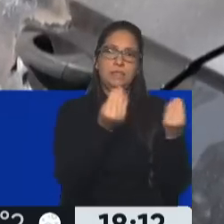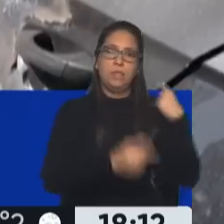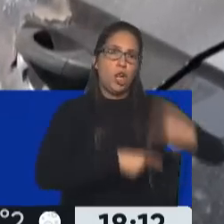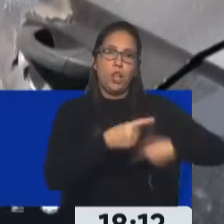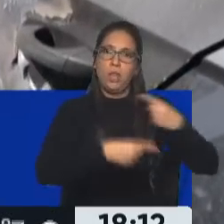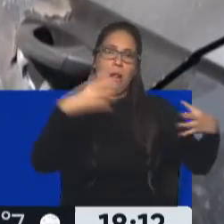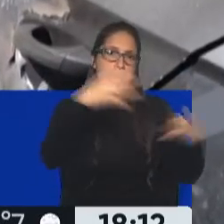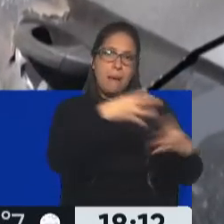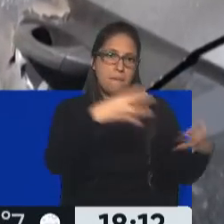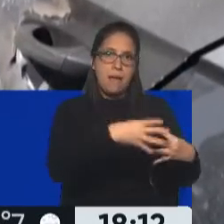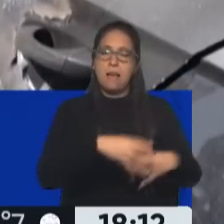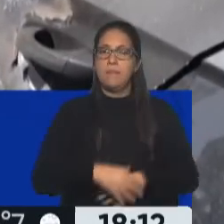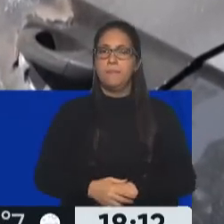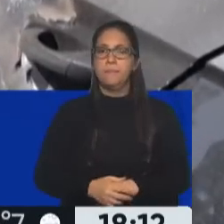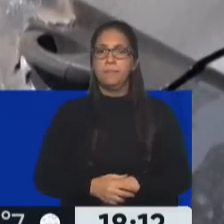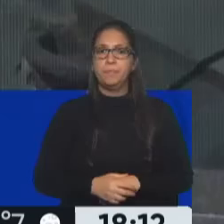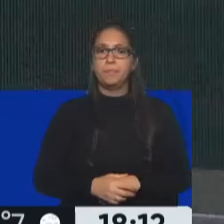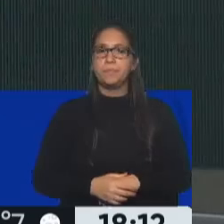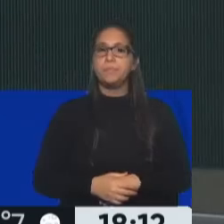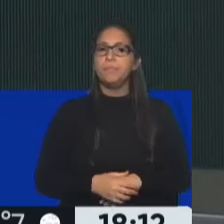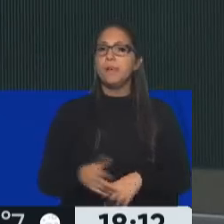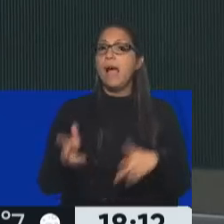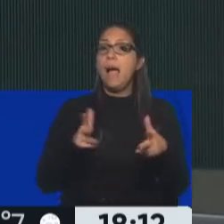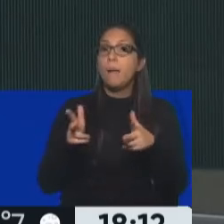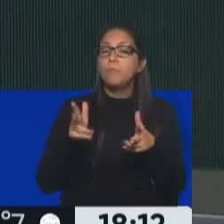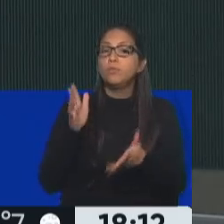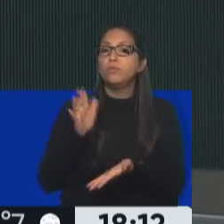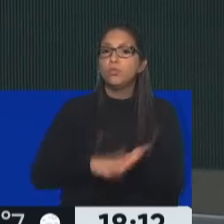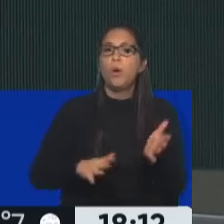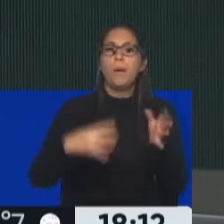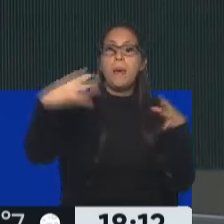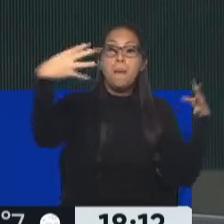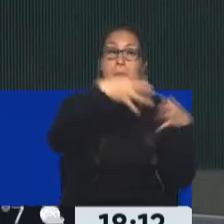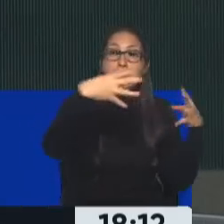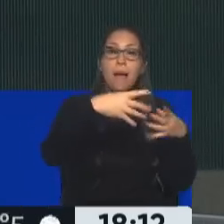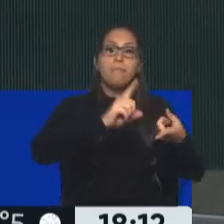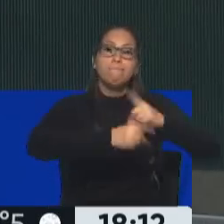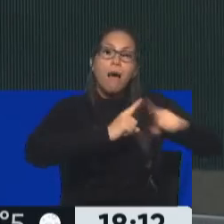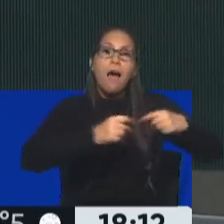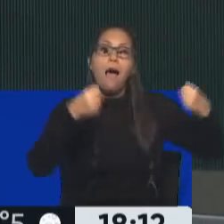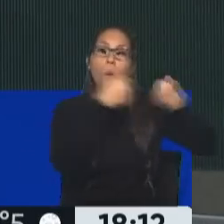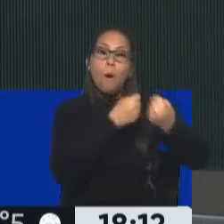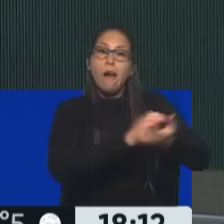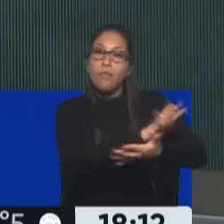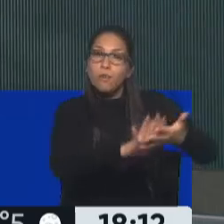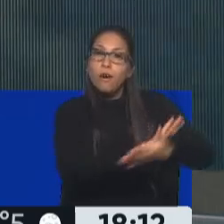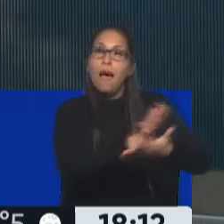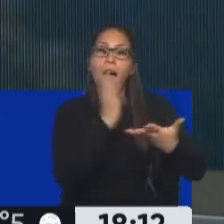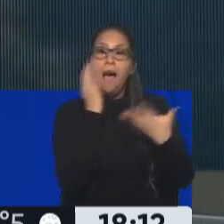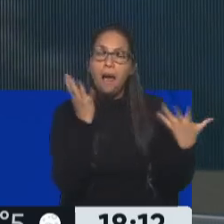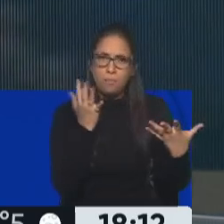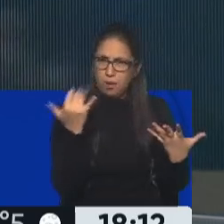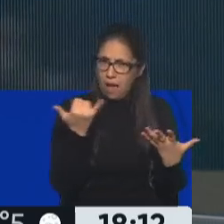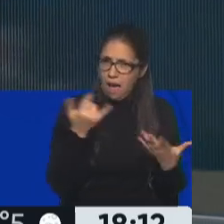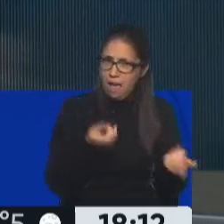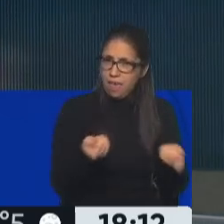ha logrado cuando hablamos un de cese al expectativa, fuego. hablamos de la posibilidad de un alto el fuego. Una negociación. Claro, negociaciones hay, acordémonos